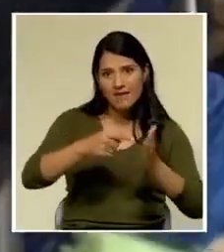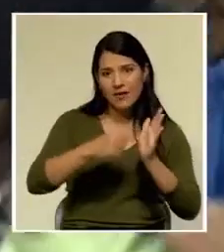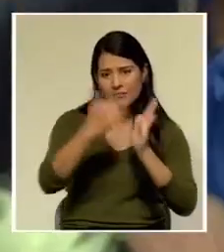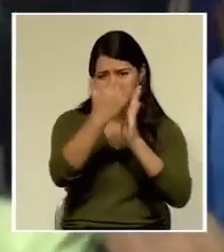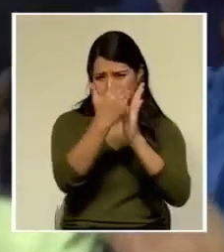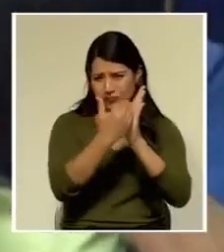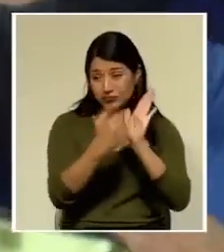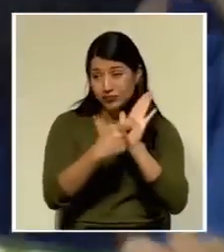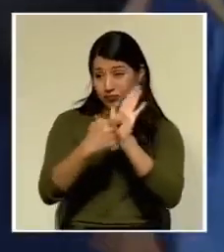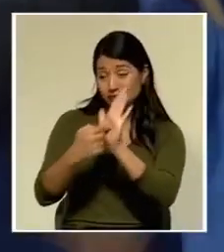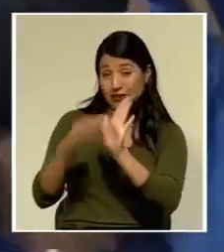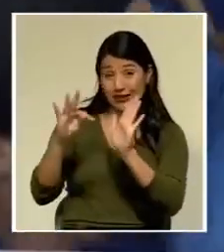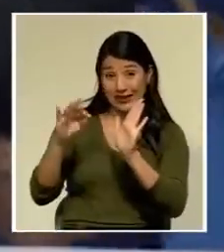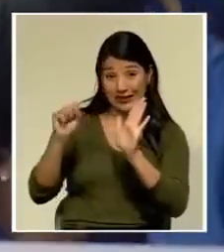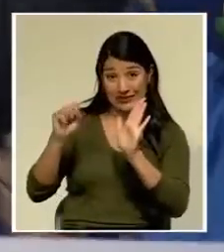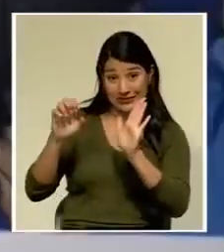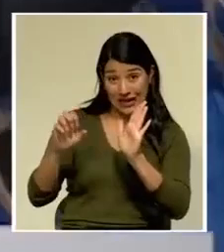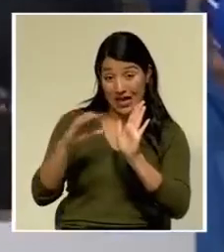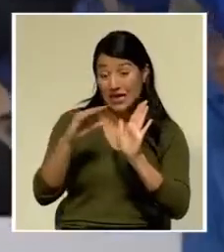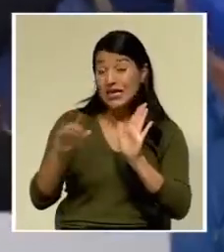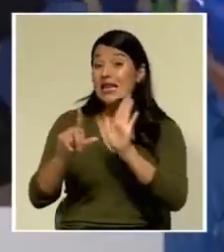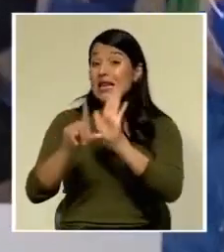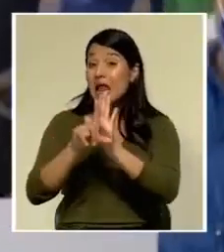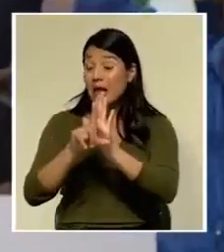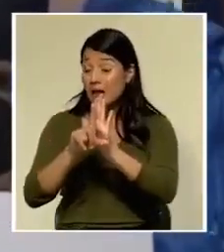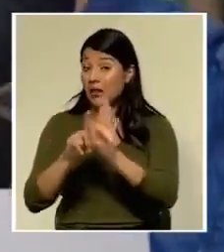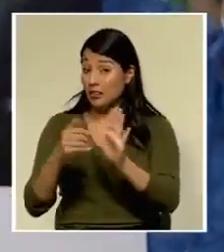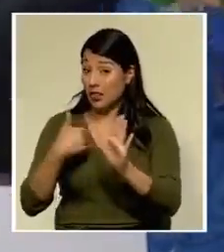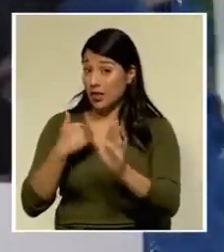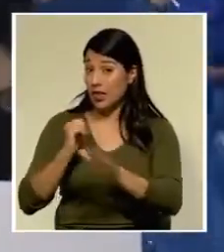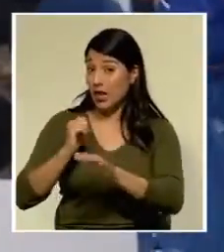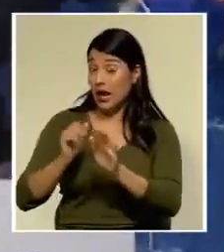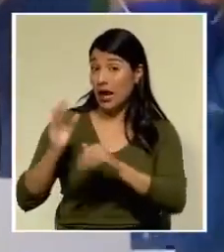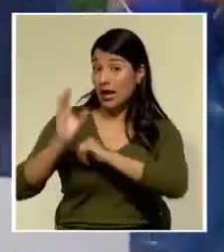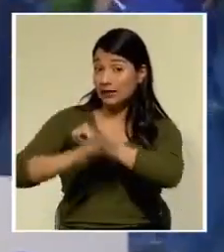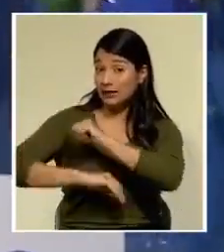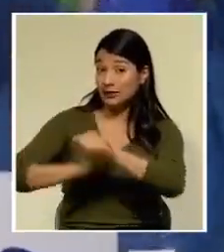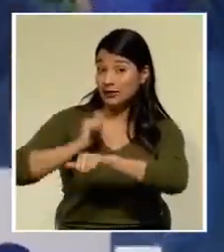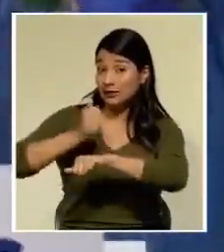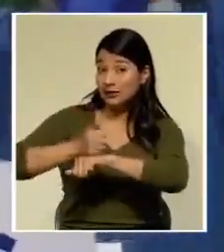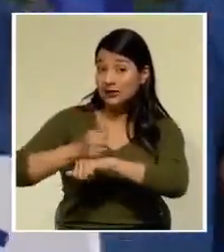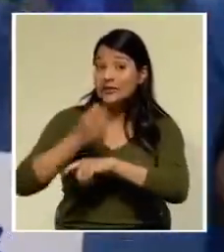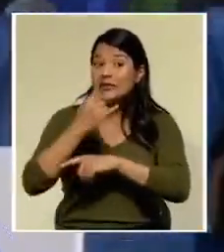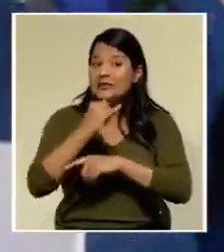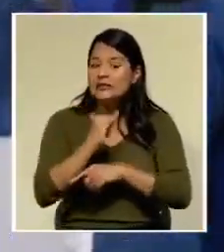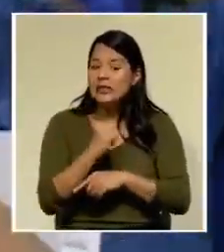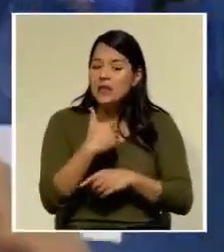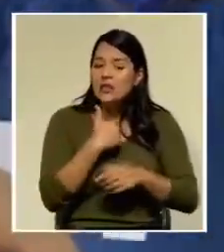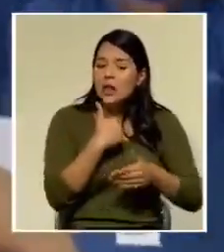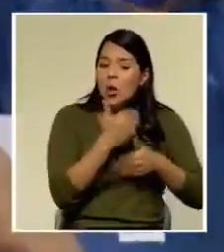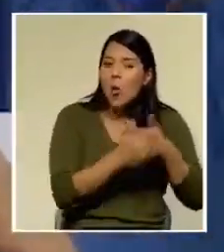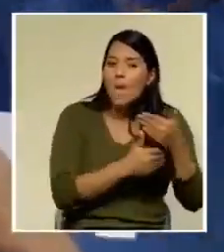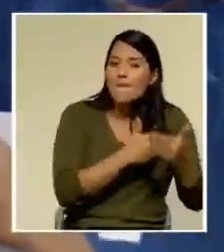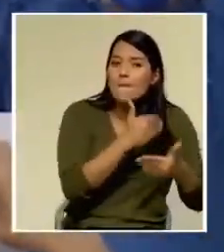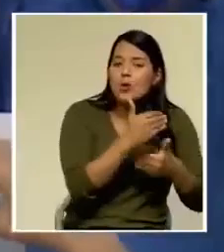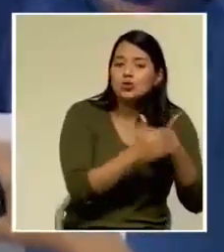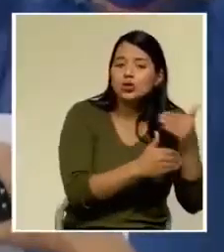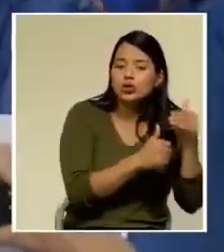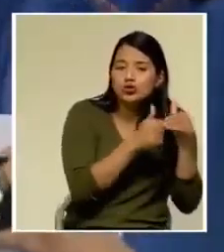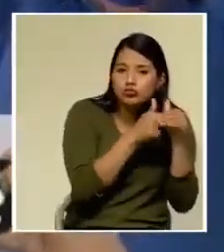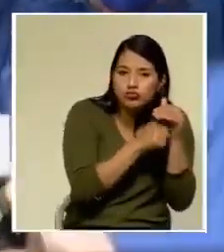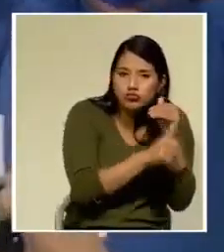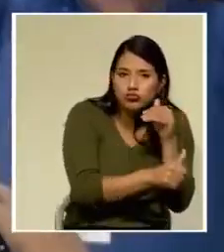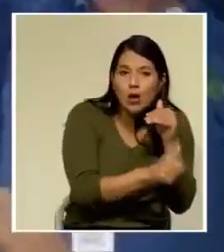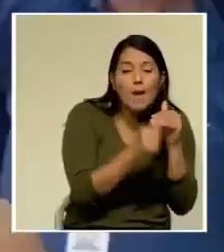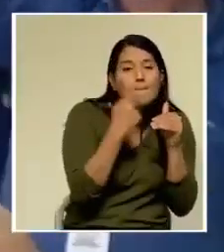ley estipula sanciones para quienes utilicen una estructura paralela para evadir el control de los